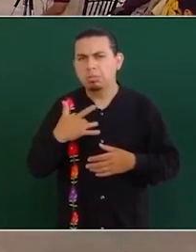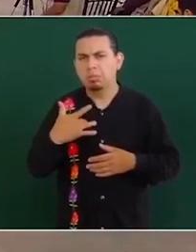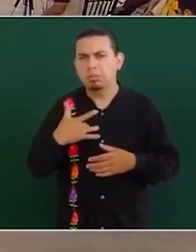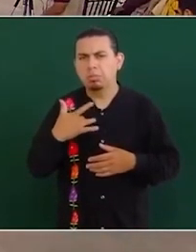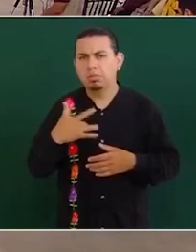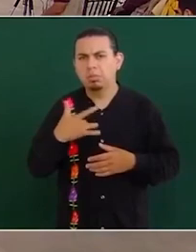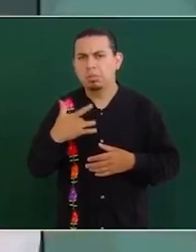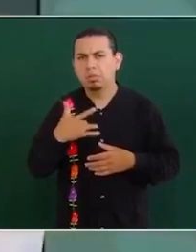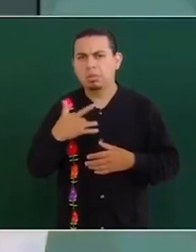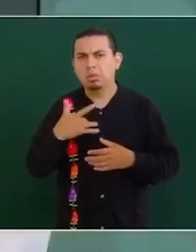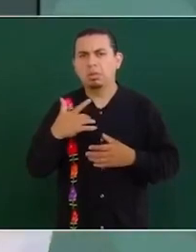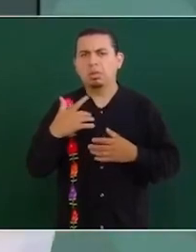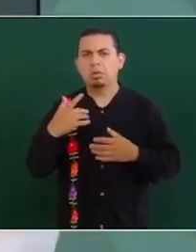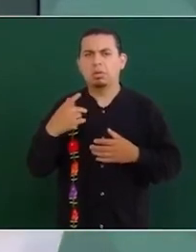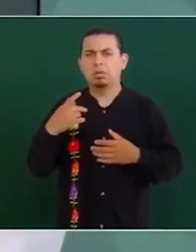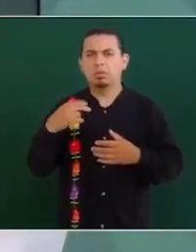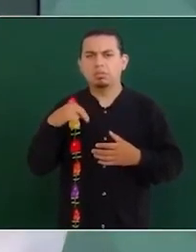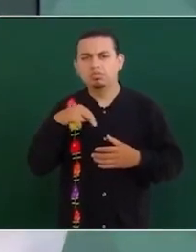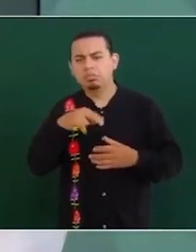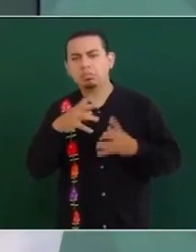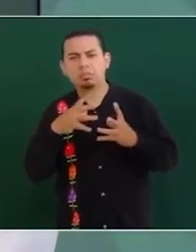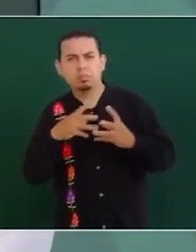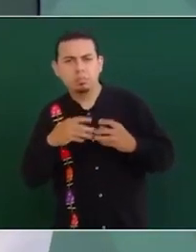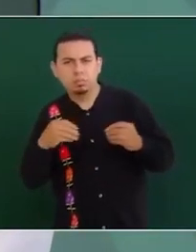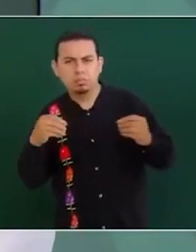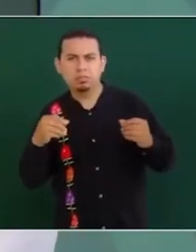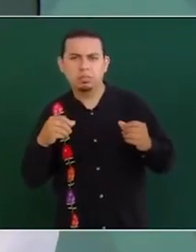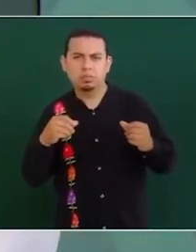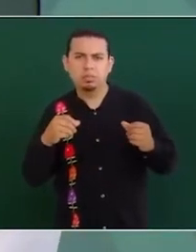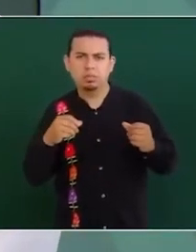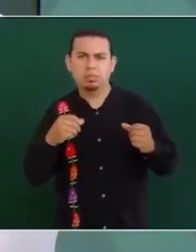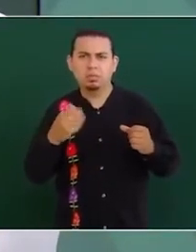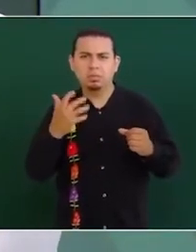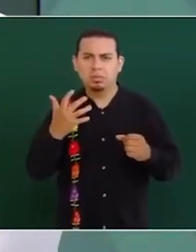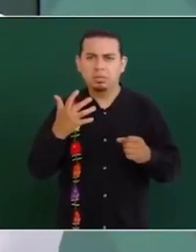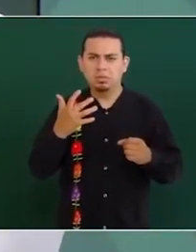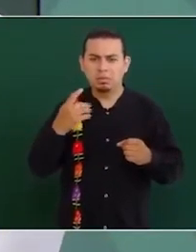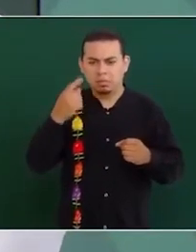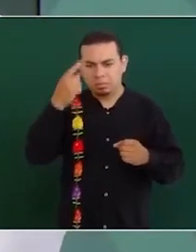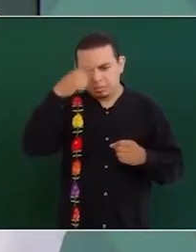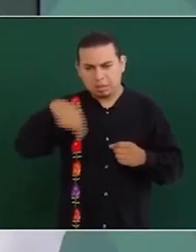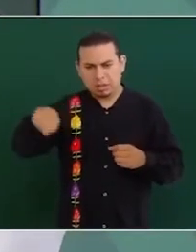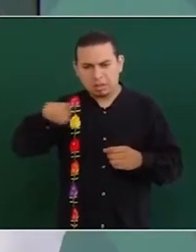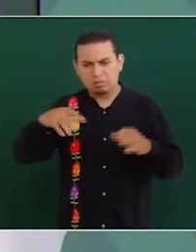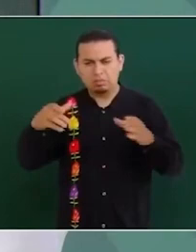diente, y 5 para descansar también, ¿no?